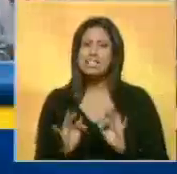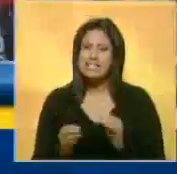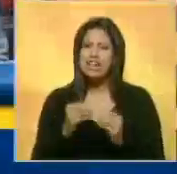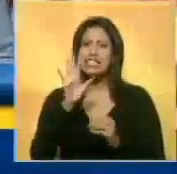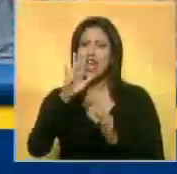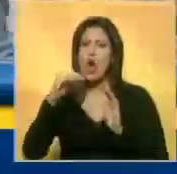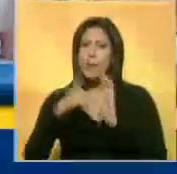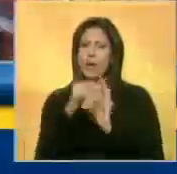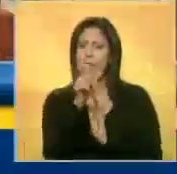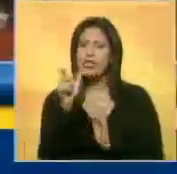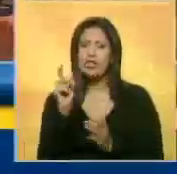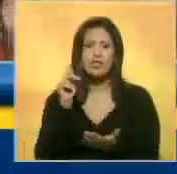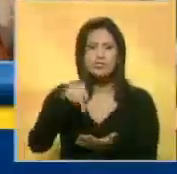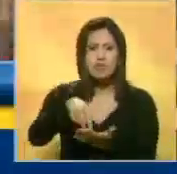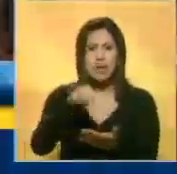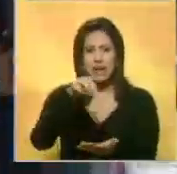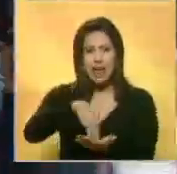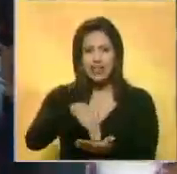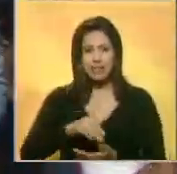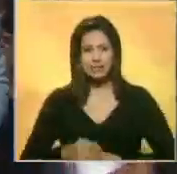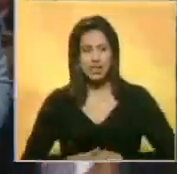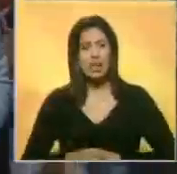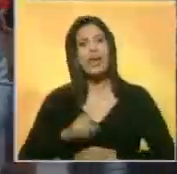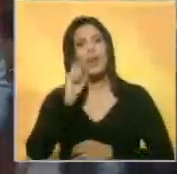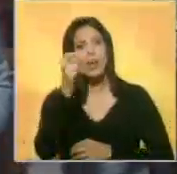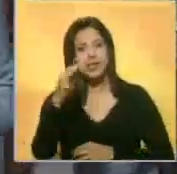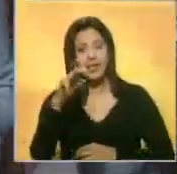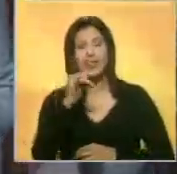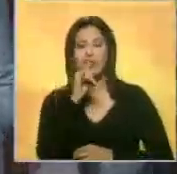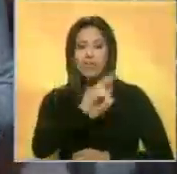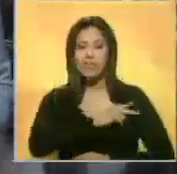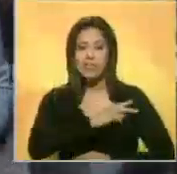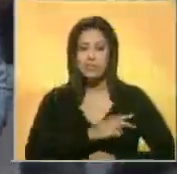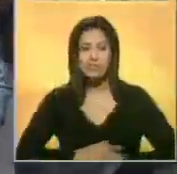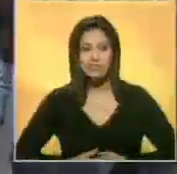5.000 nuevos efectivos para el estado Miranda. Desde Guatire, Vanessa Sánchez, Noticiero Venevisión.